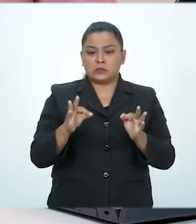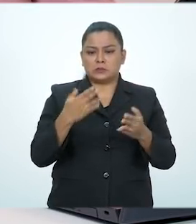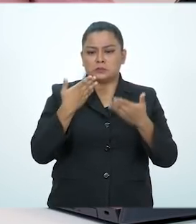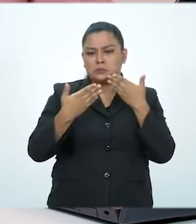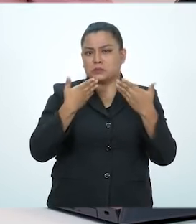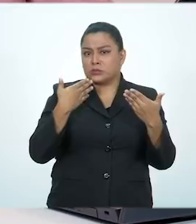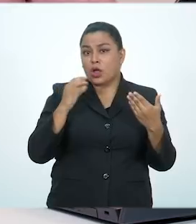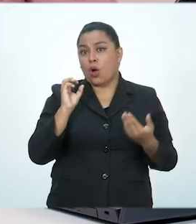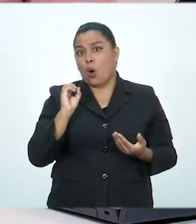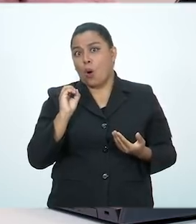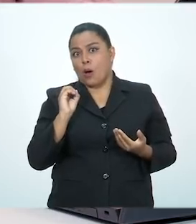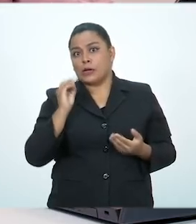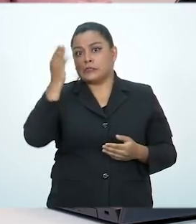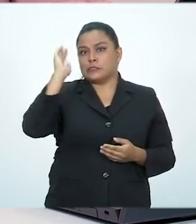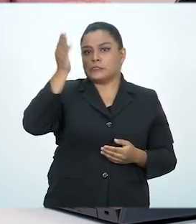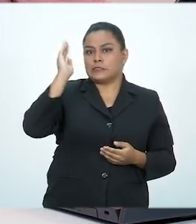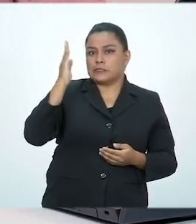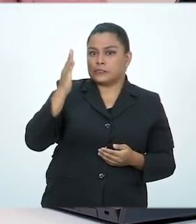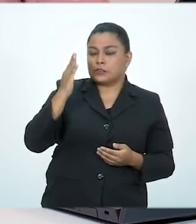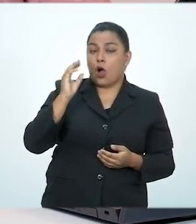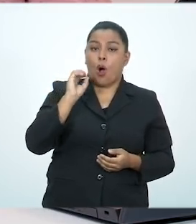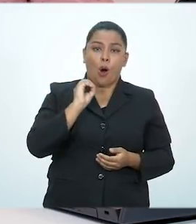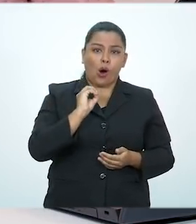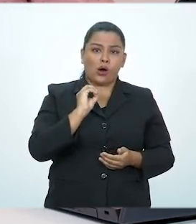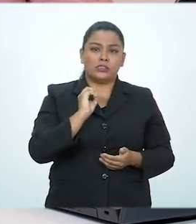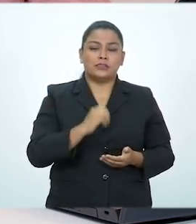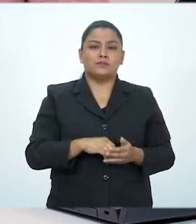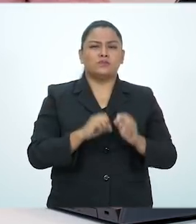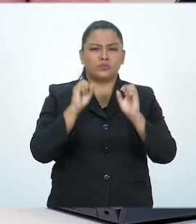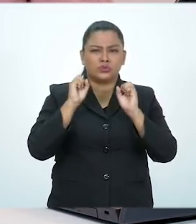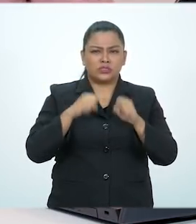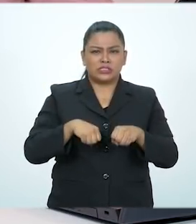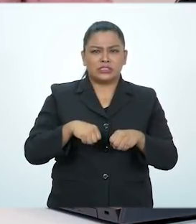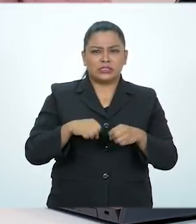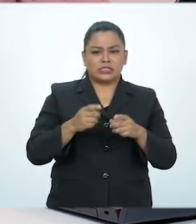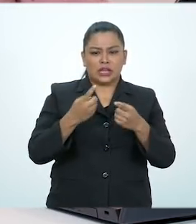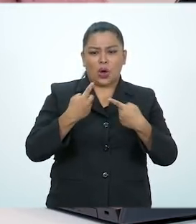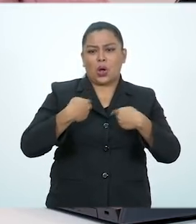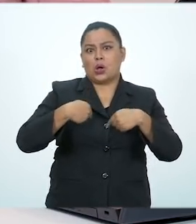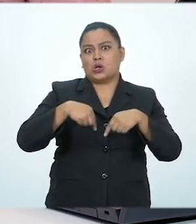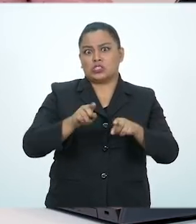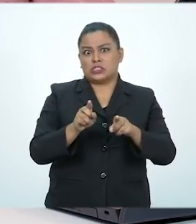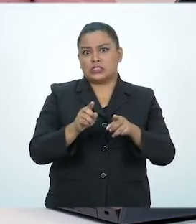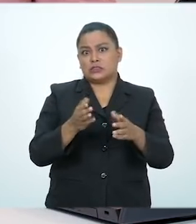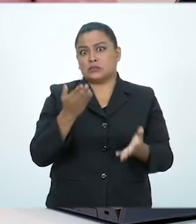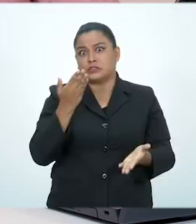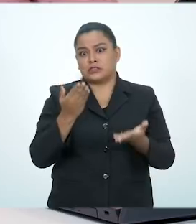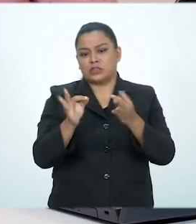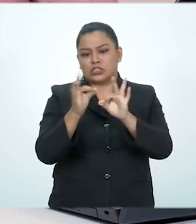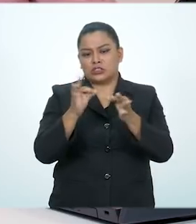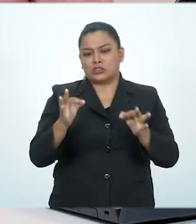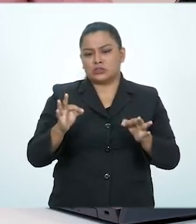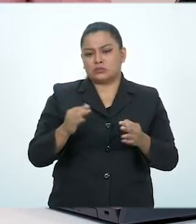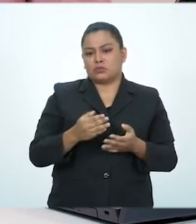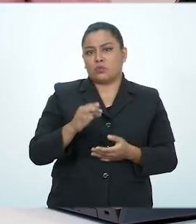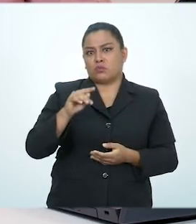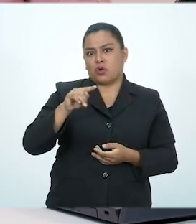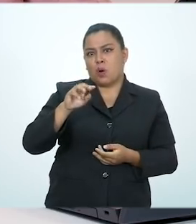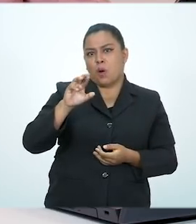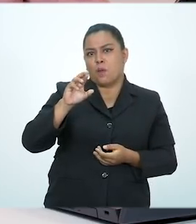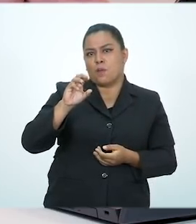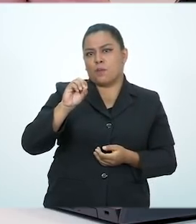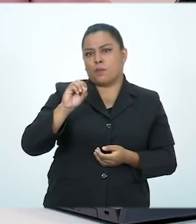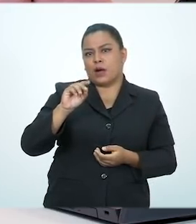textos argumentativos o expositivos, o también pueden ser discontinuos como un texto